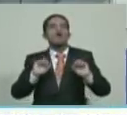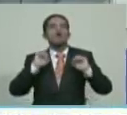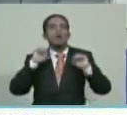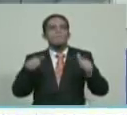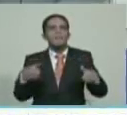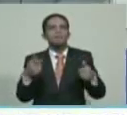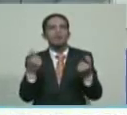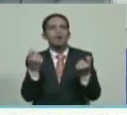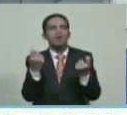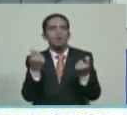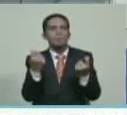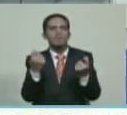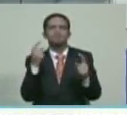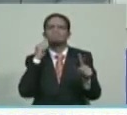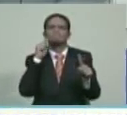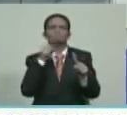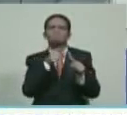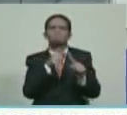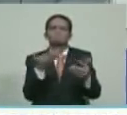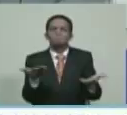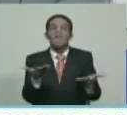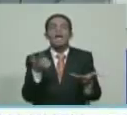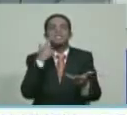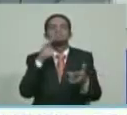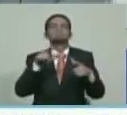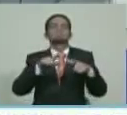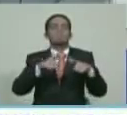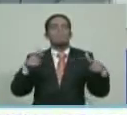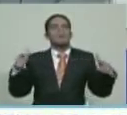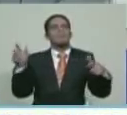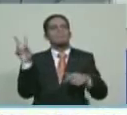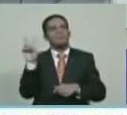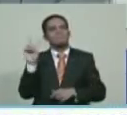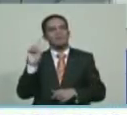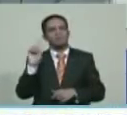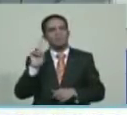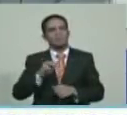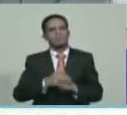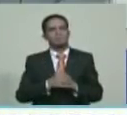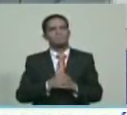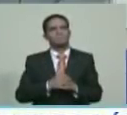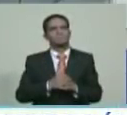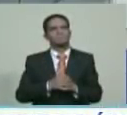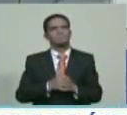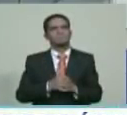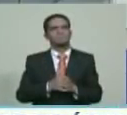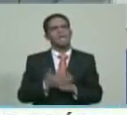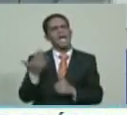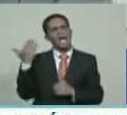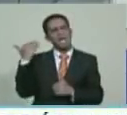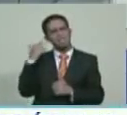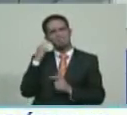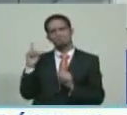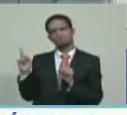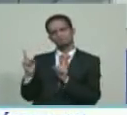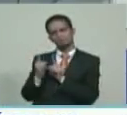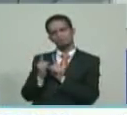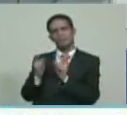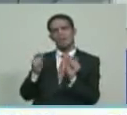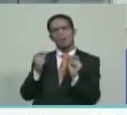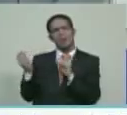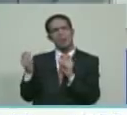final la prosperidad de venezuela conversábamos hace rato con el señor josé luís álvarez